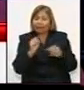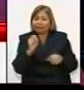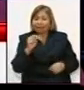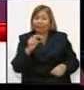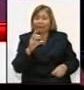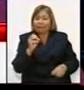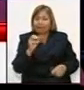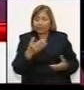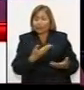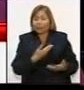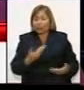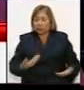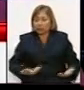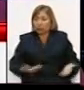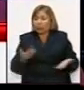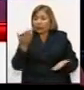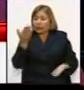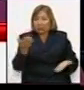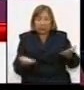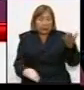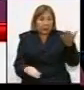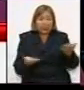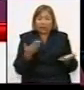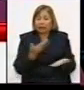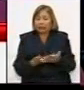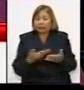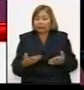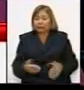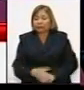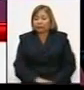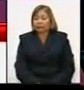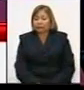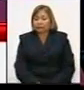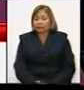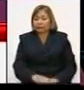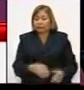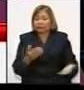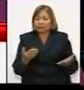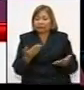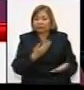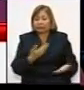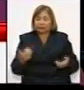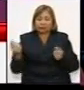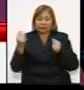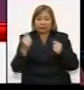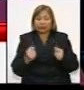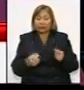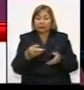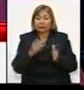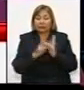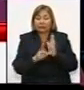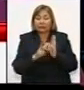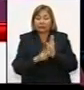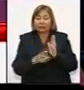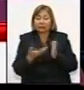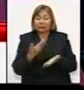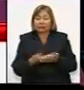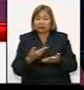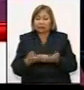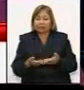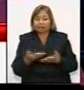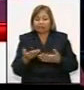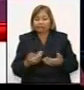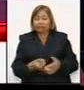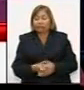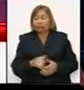República que haga equilibrio con la Cámara de Diputados, hay un equilibrio interno del propio Poder Legislativo, y que a su vez se aboque a